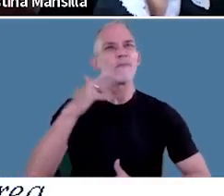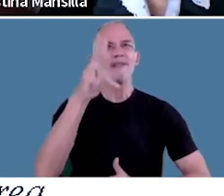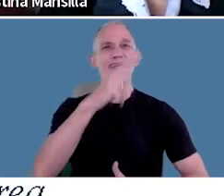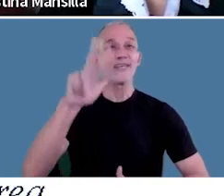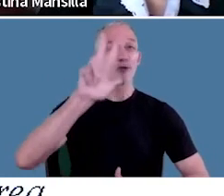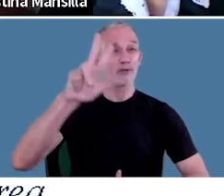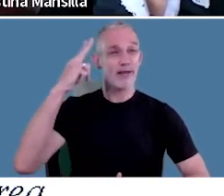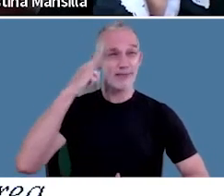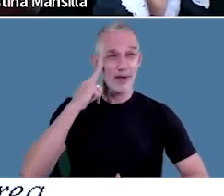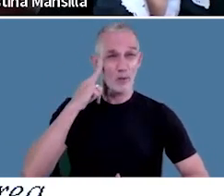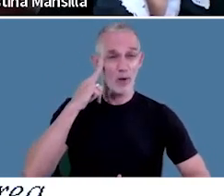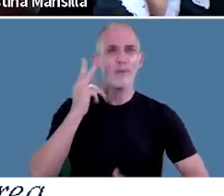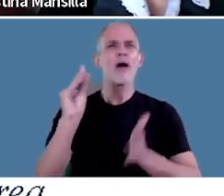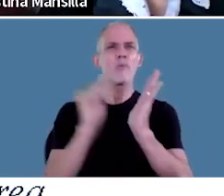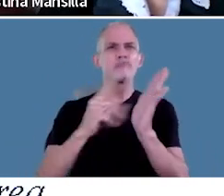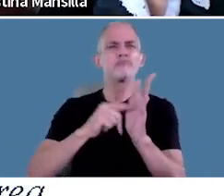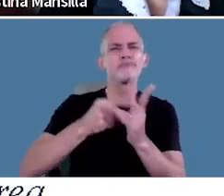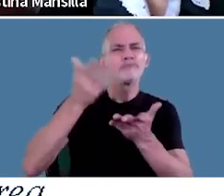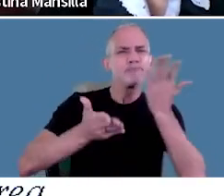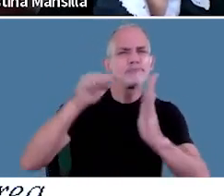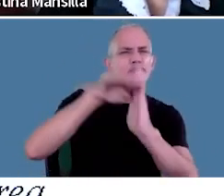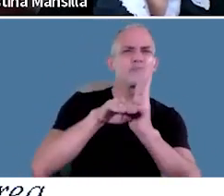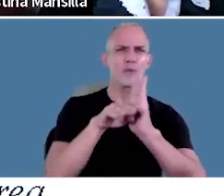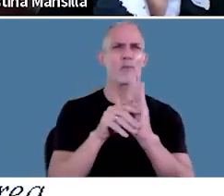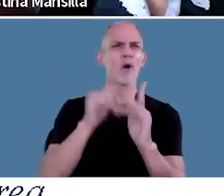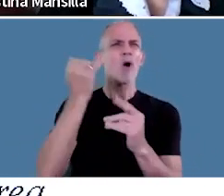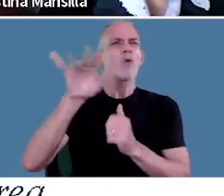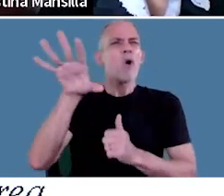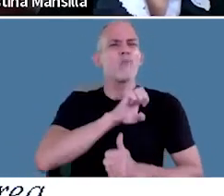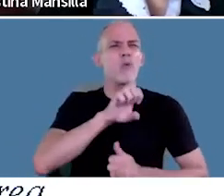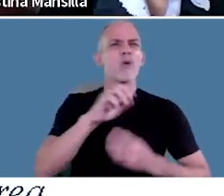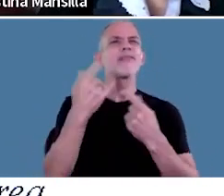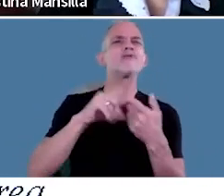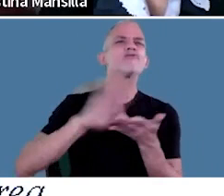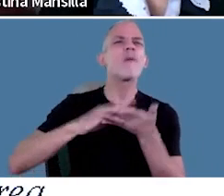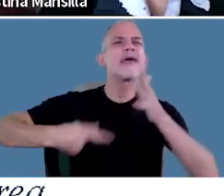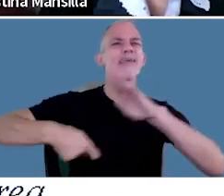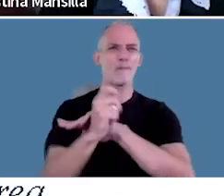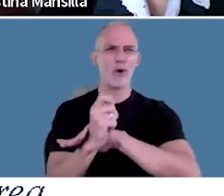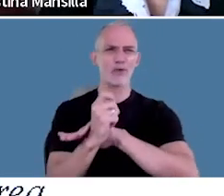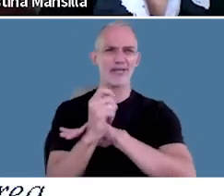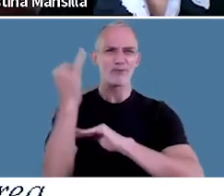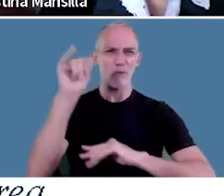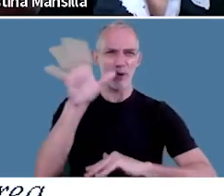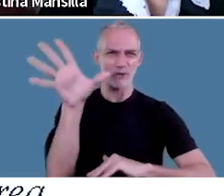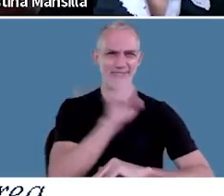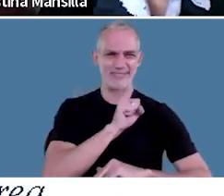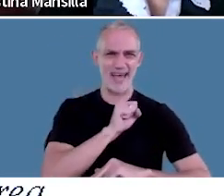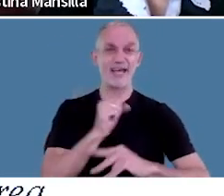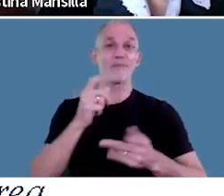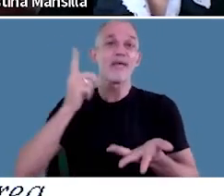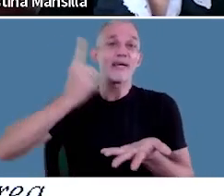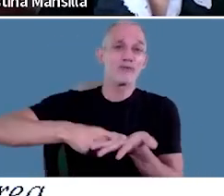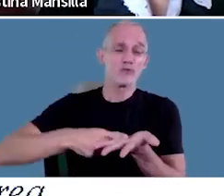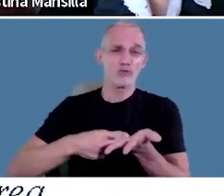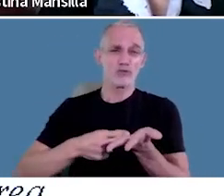5339 establece un régimen de percepción en operaciones de importación. Esta resolución